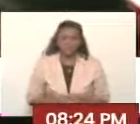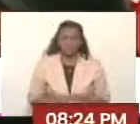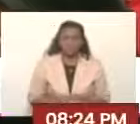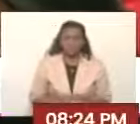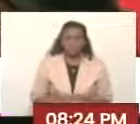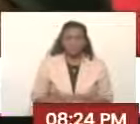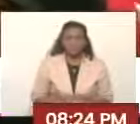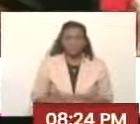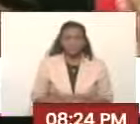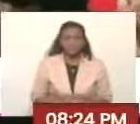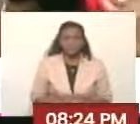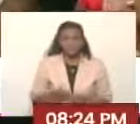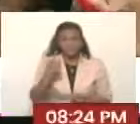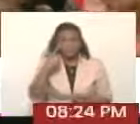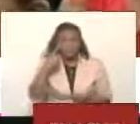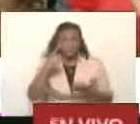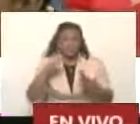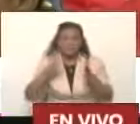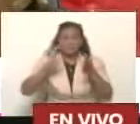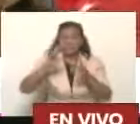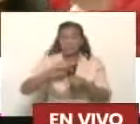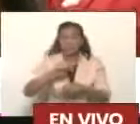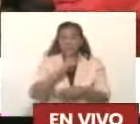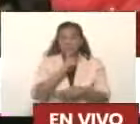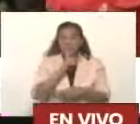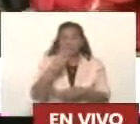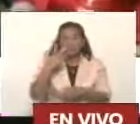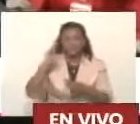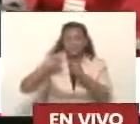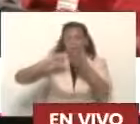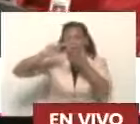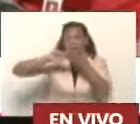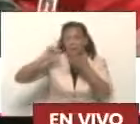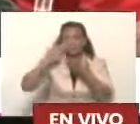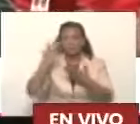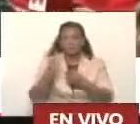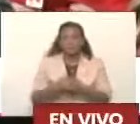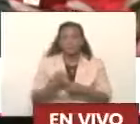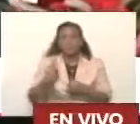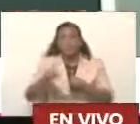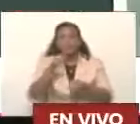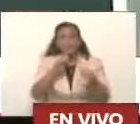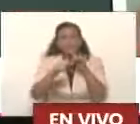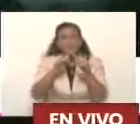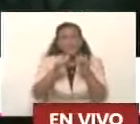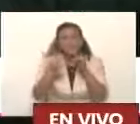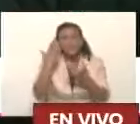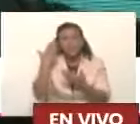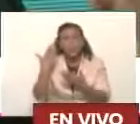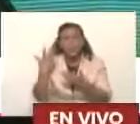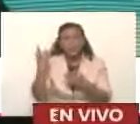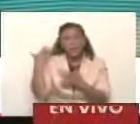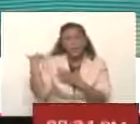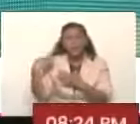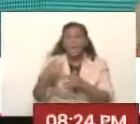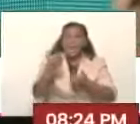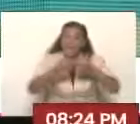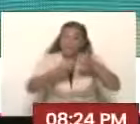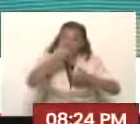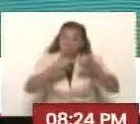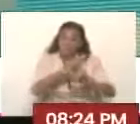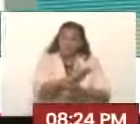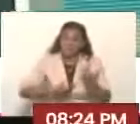Esto me lo pusieron un poquito alto para mí. Bueno, aquí tenemos otra noticia que ha sonado en estos días. La candidata